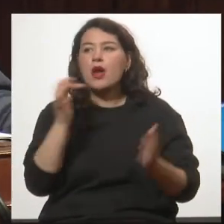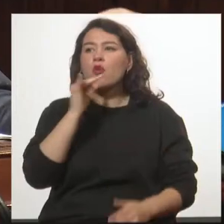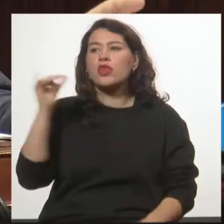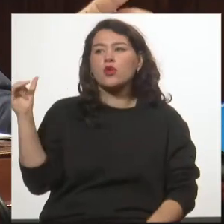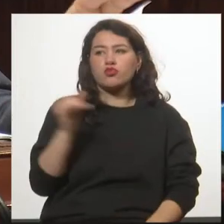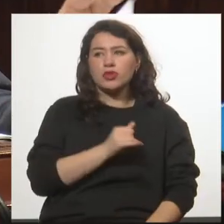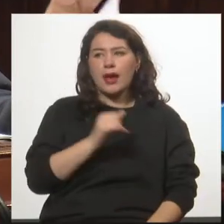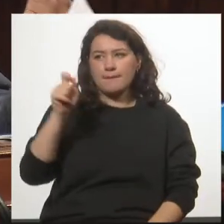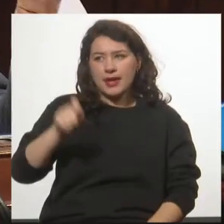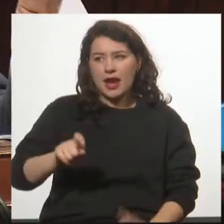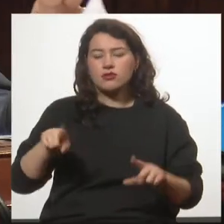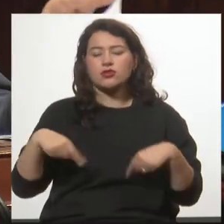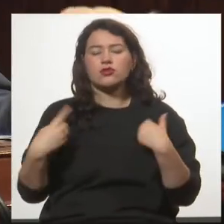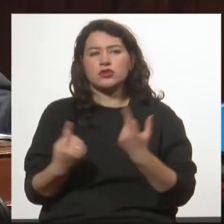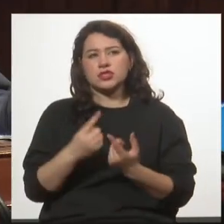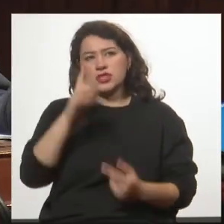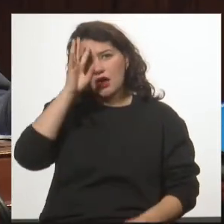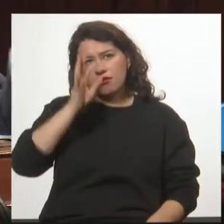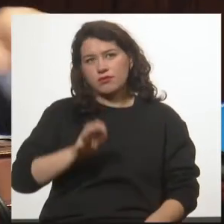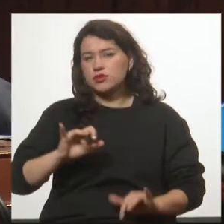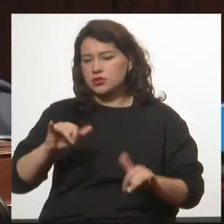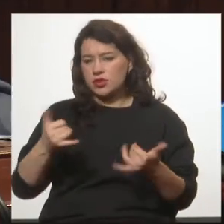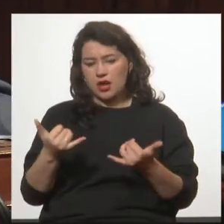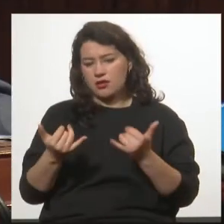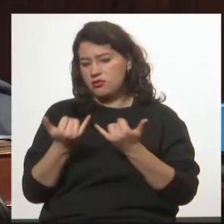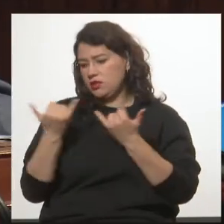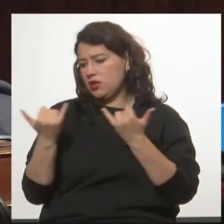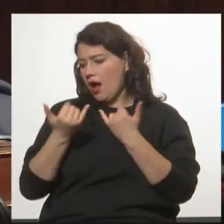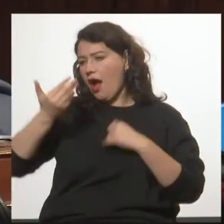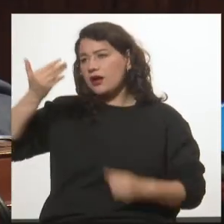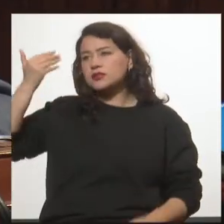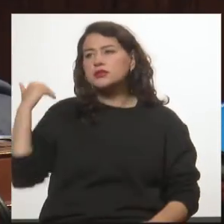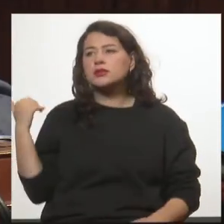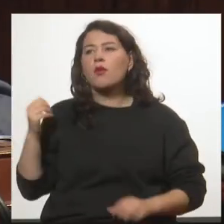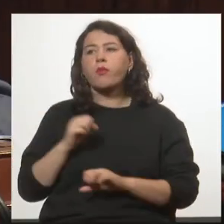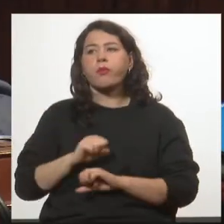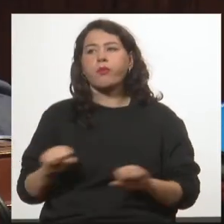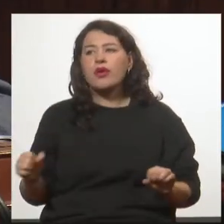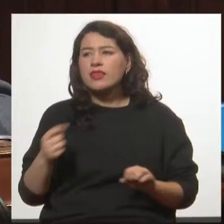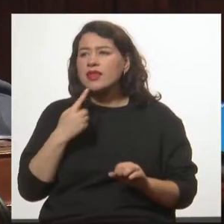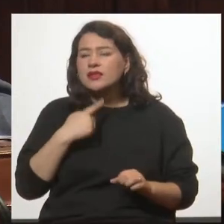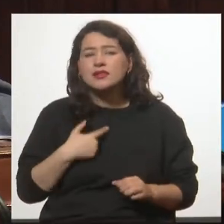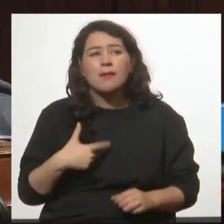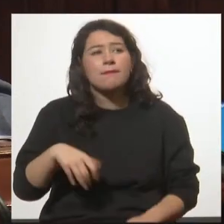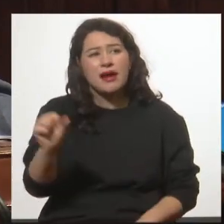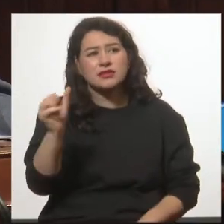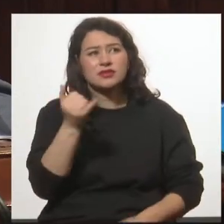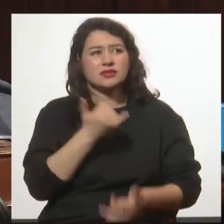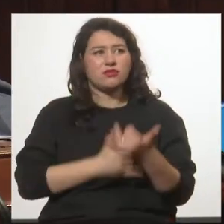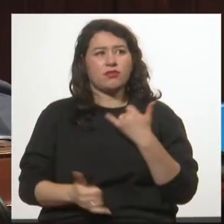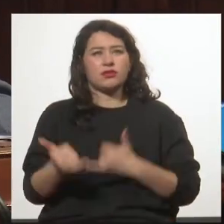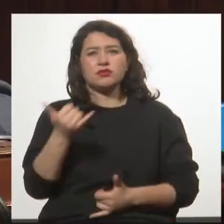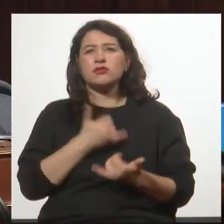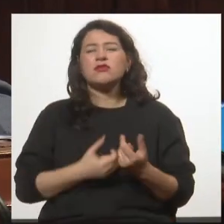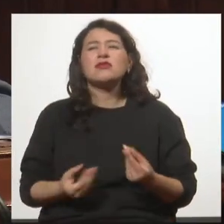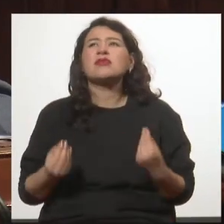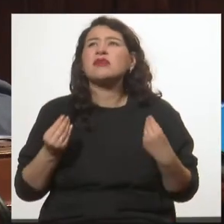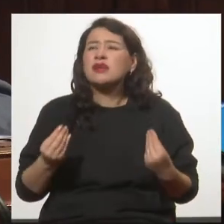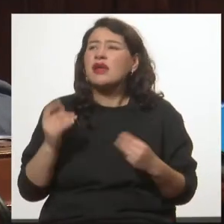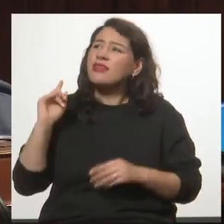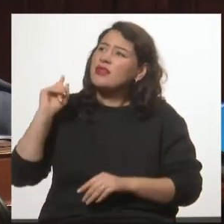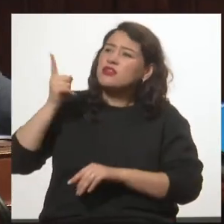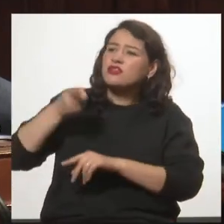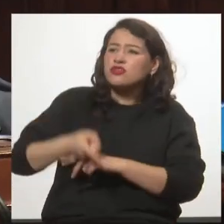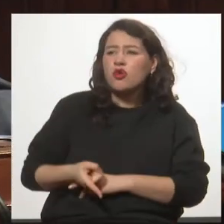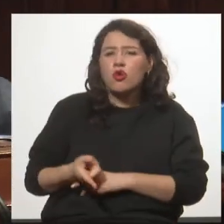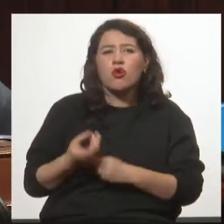instancia que sabemos hoy concreto hace unos días se nos puede adelantar algo que motivó esa decisión